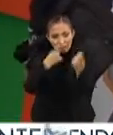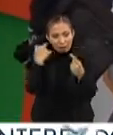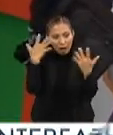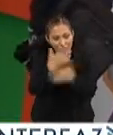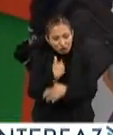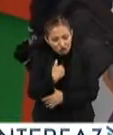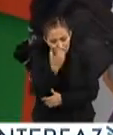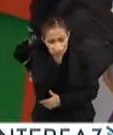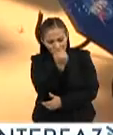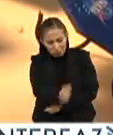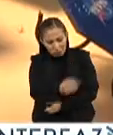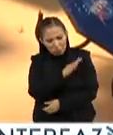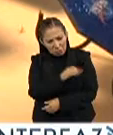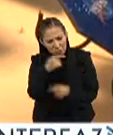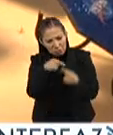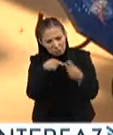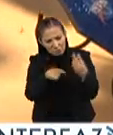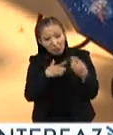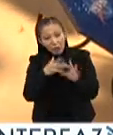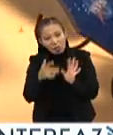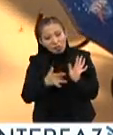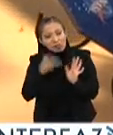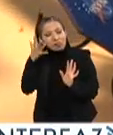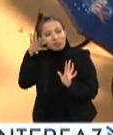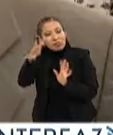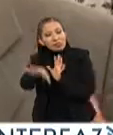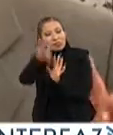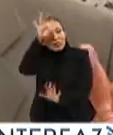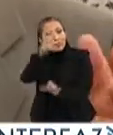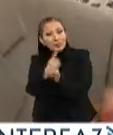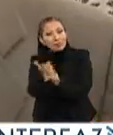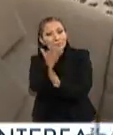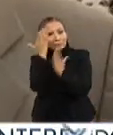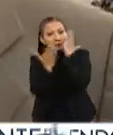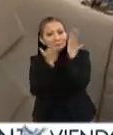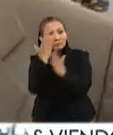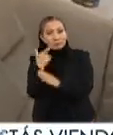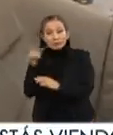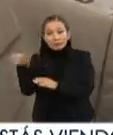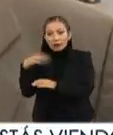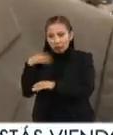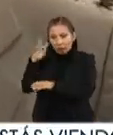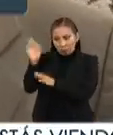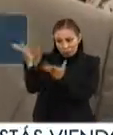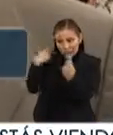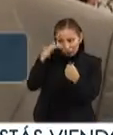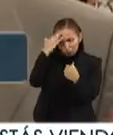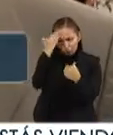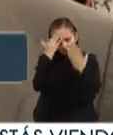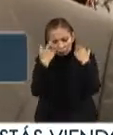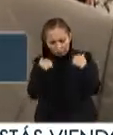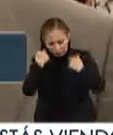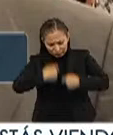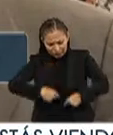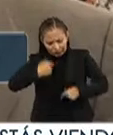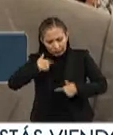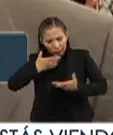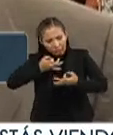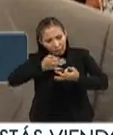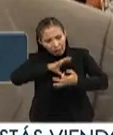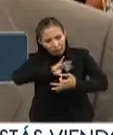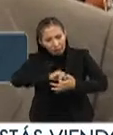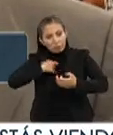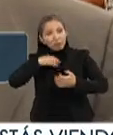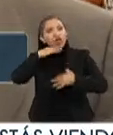descubran sus talentos y decidan cuál será la carrera que van a estudiar. Capturar vocaciones, despertarlas si están